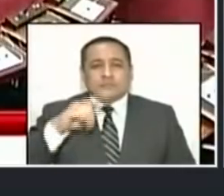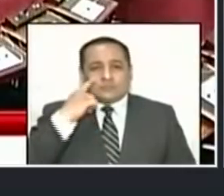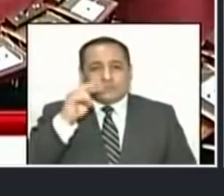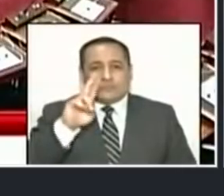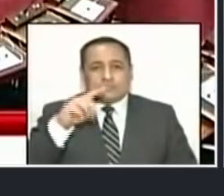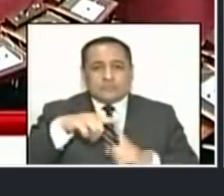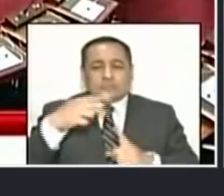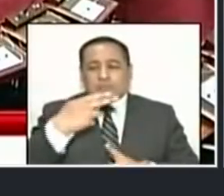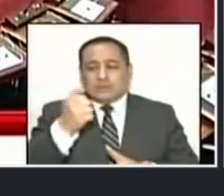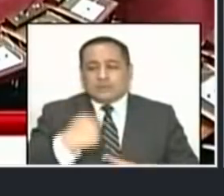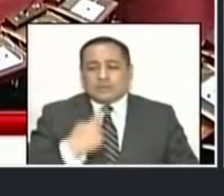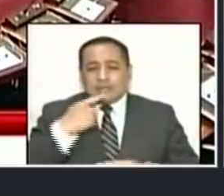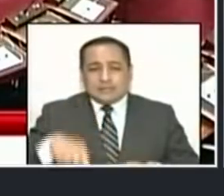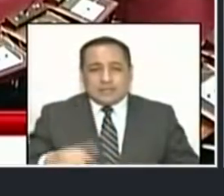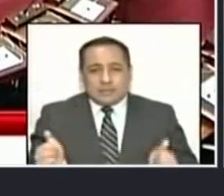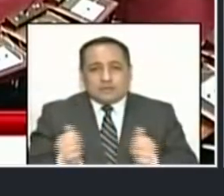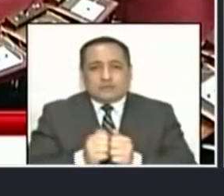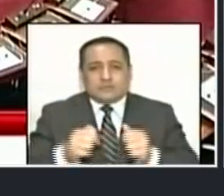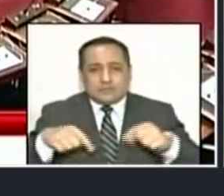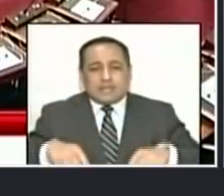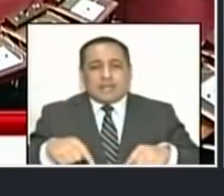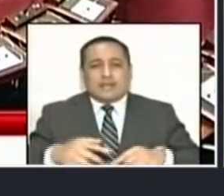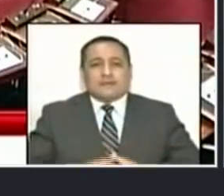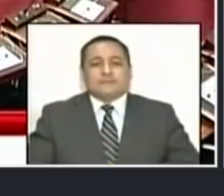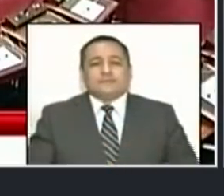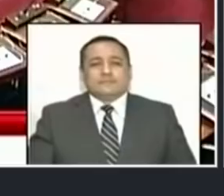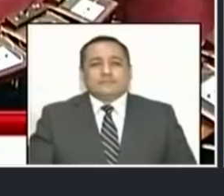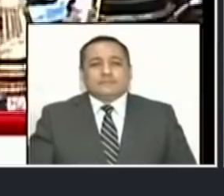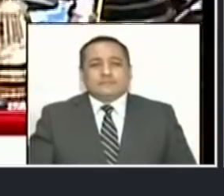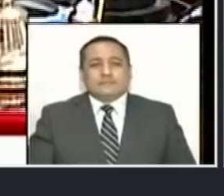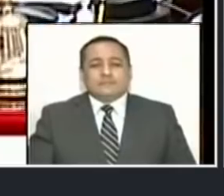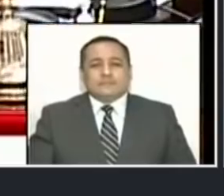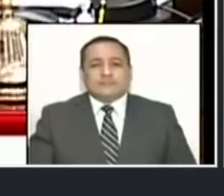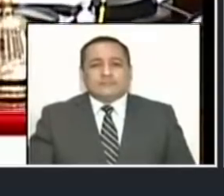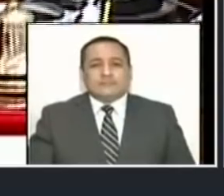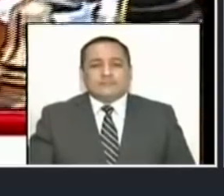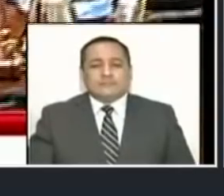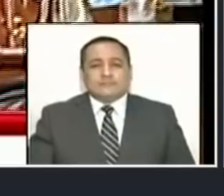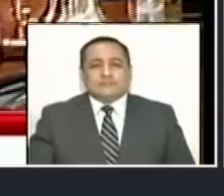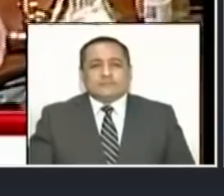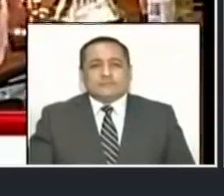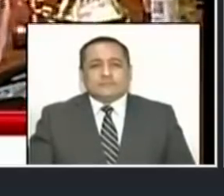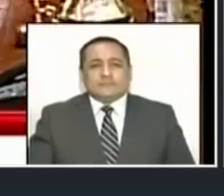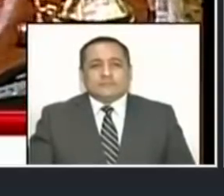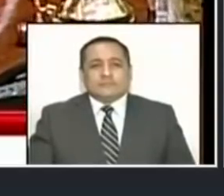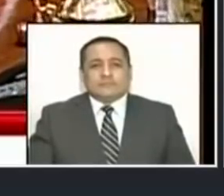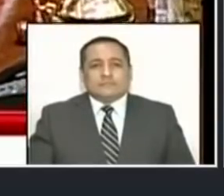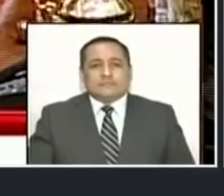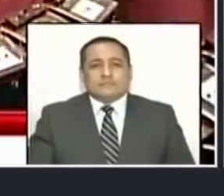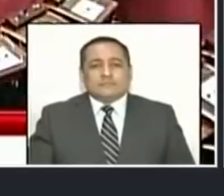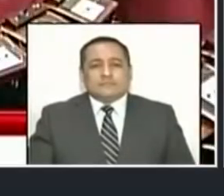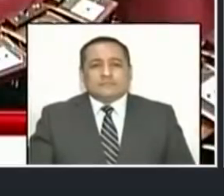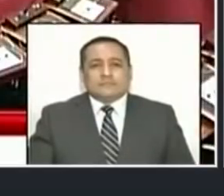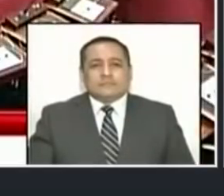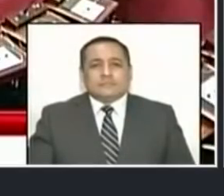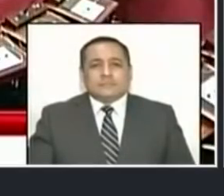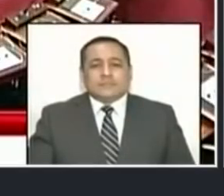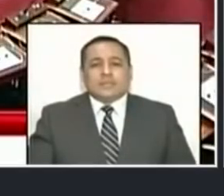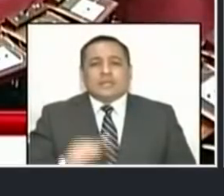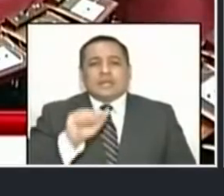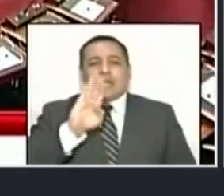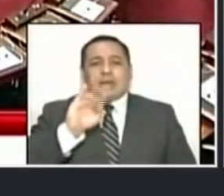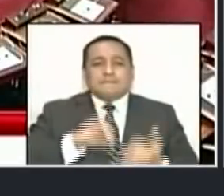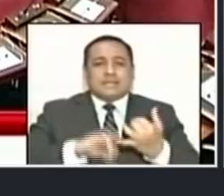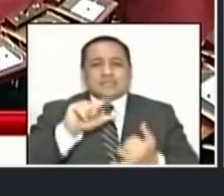congresista no sé lo que está haciendo en este momento Francisco Sagasti. Si fuimos, todavía somos congresistas, él lo seguirá